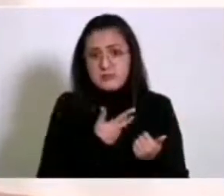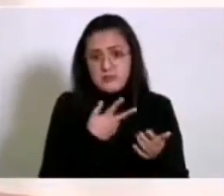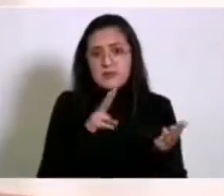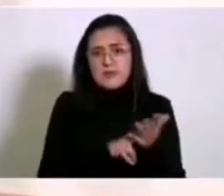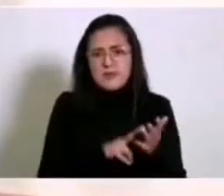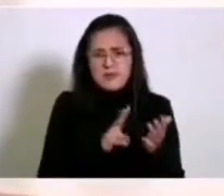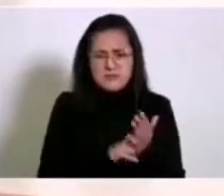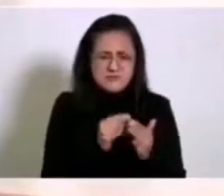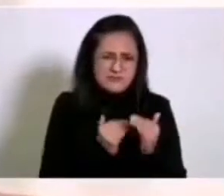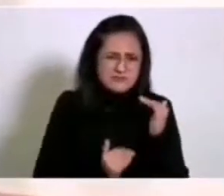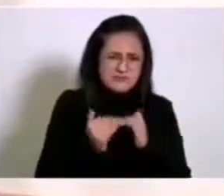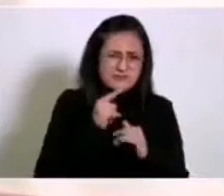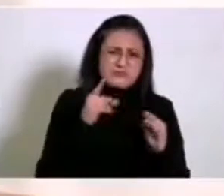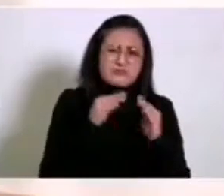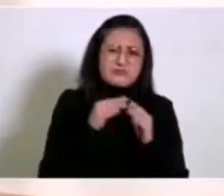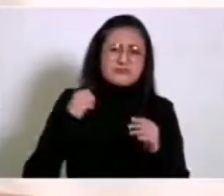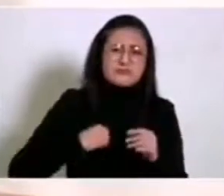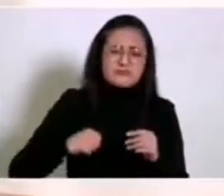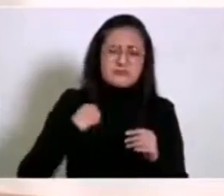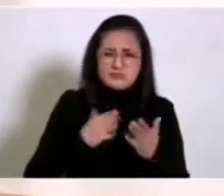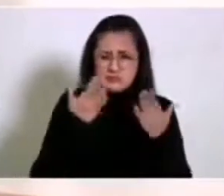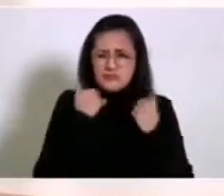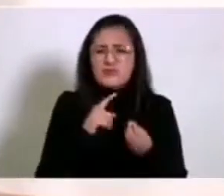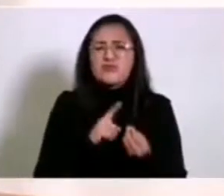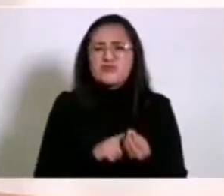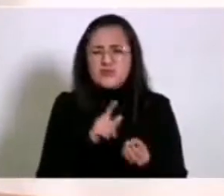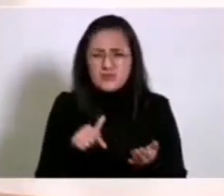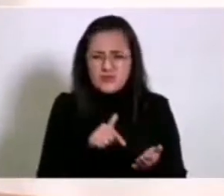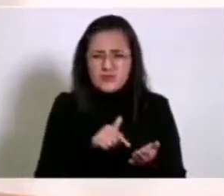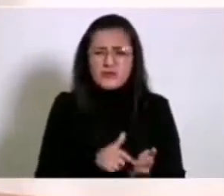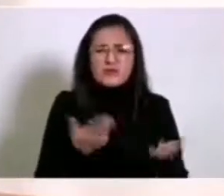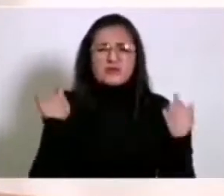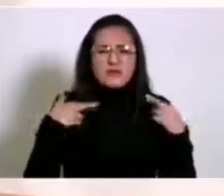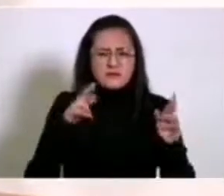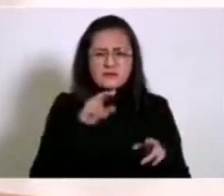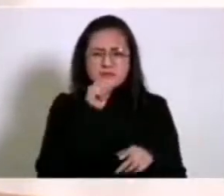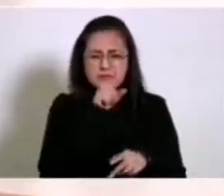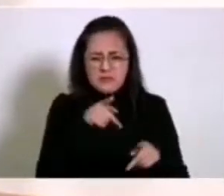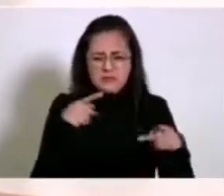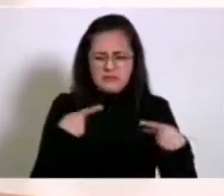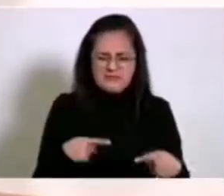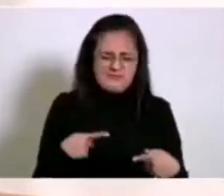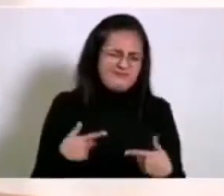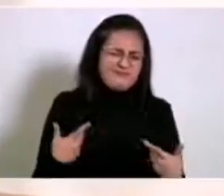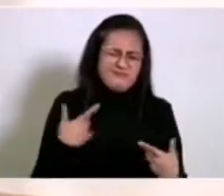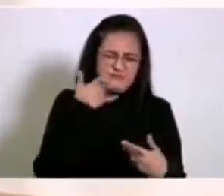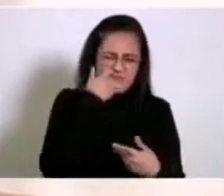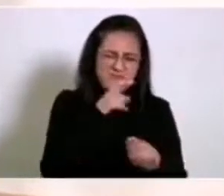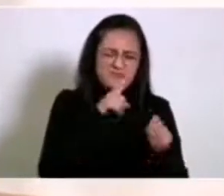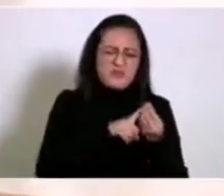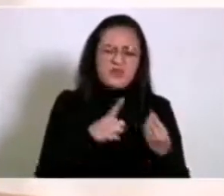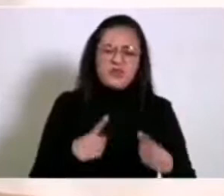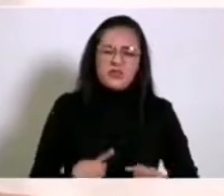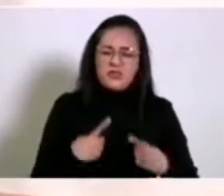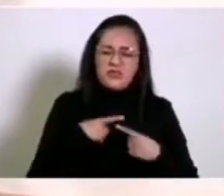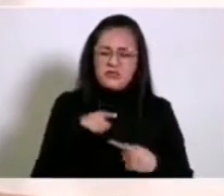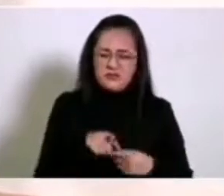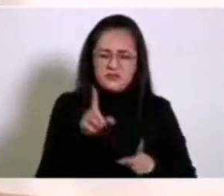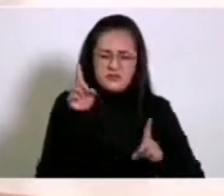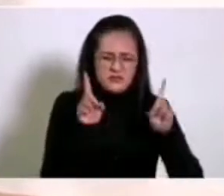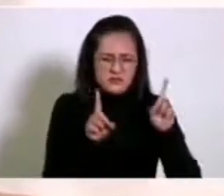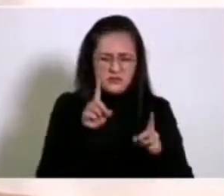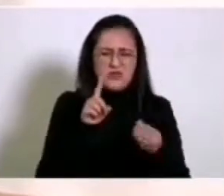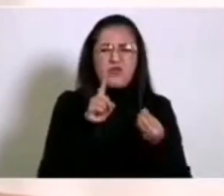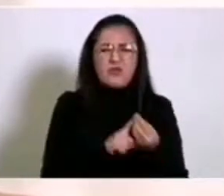evaluadas de casas de antigüedades inexistentes y representadas por las mismas personas con dirección fiscal en un sitio que dudosamente